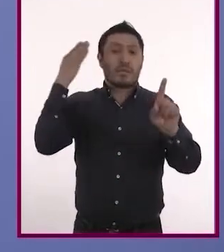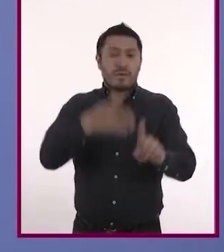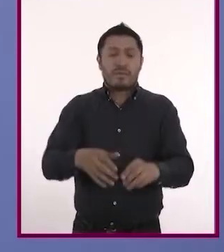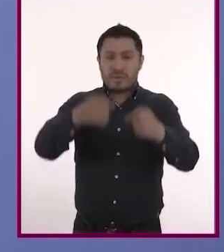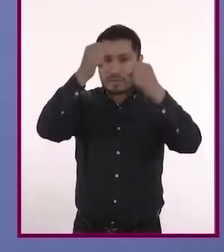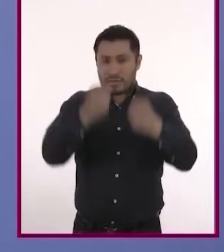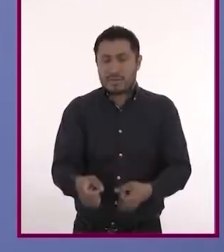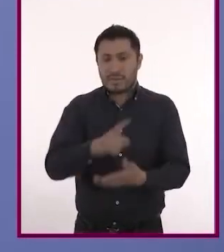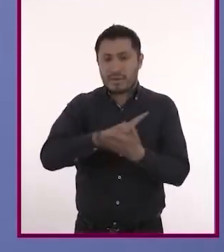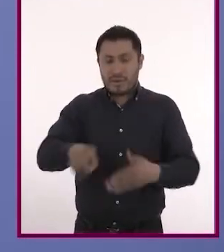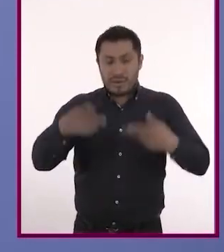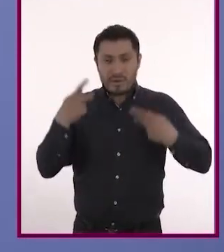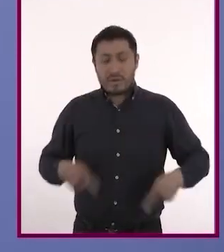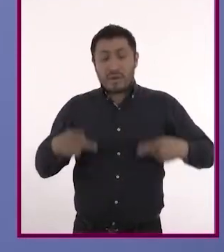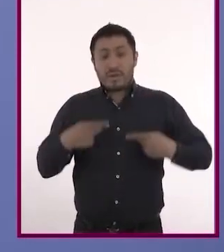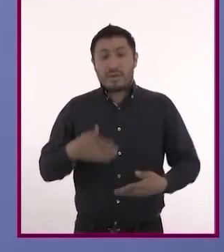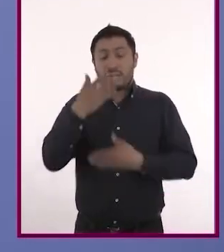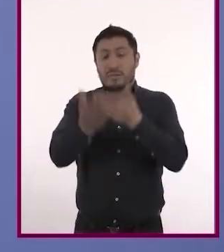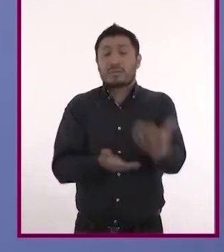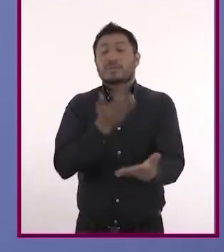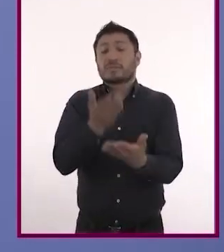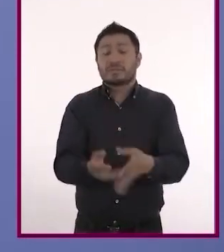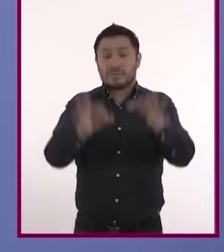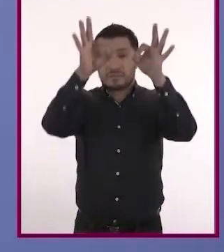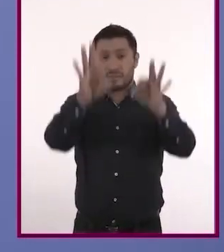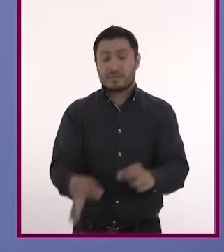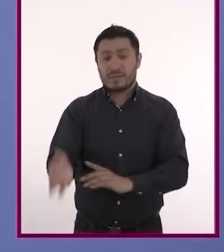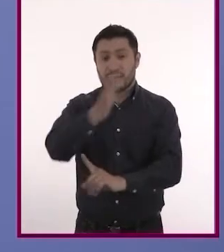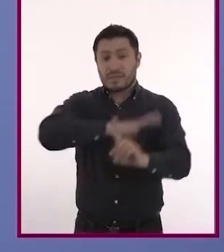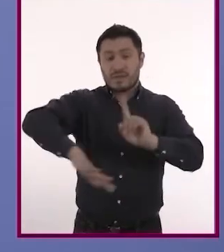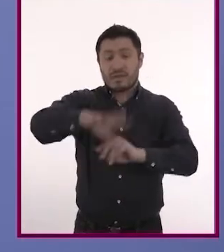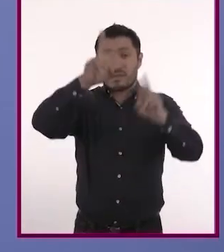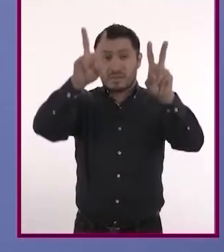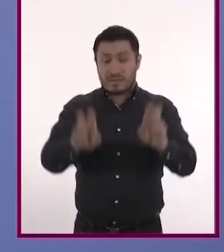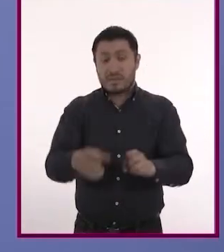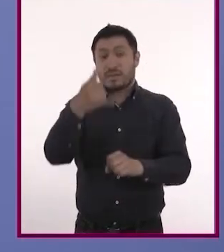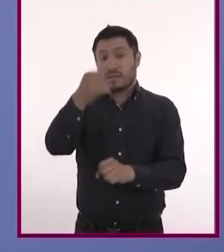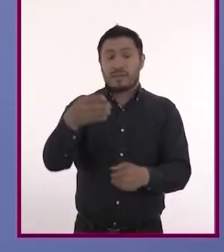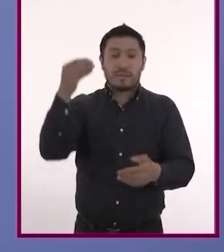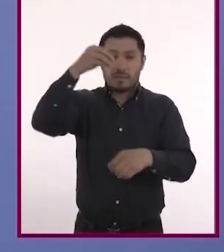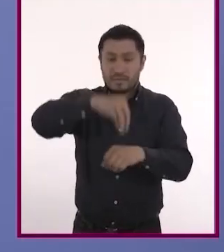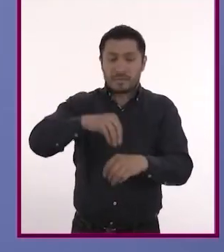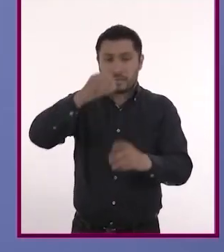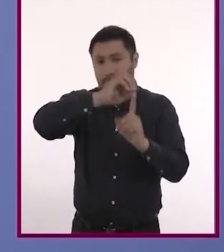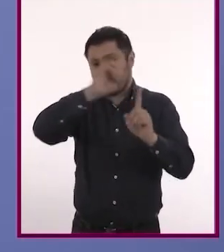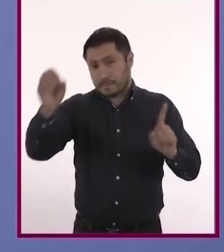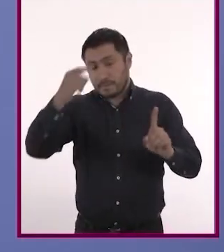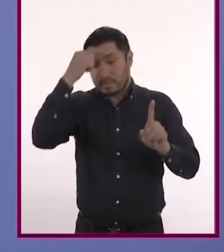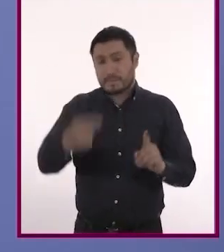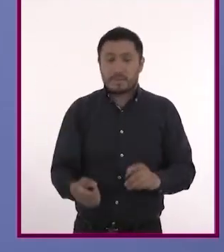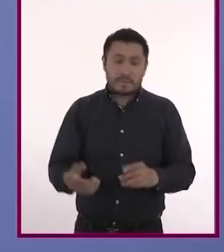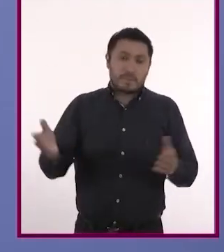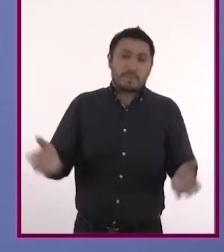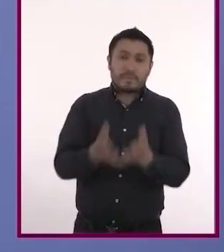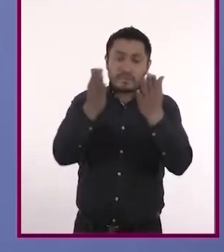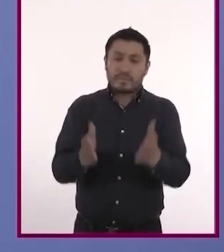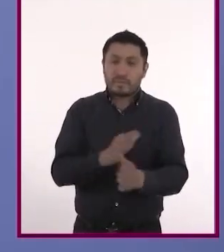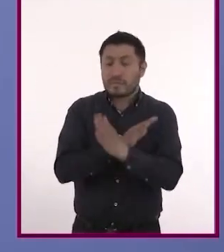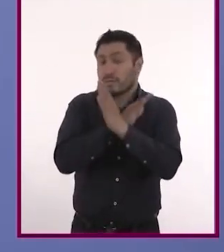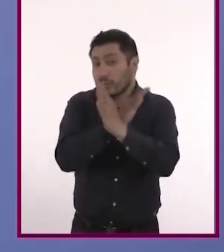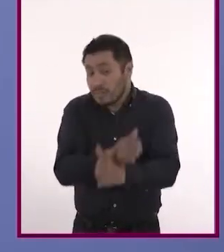a la población a recibir servicios de calidad en esta rama y establecer mecanismos para promoción, prevención,